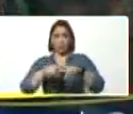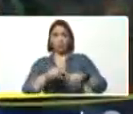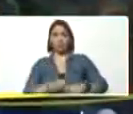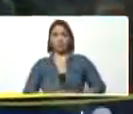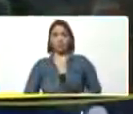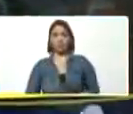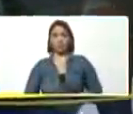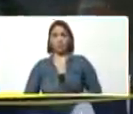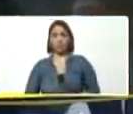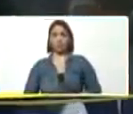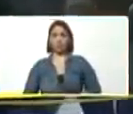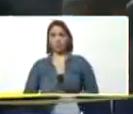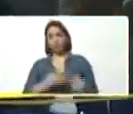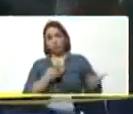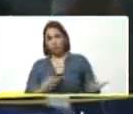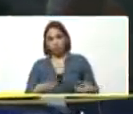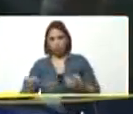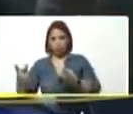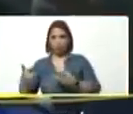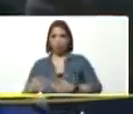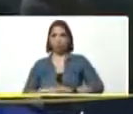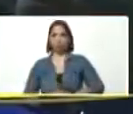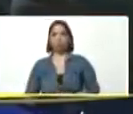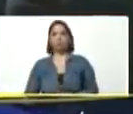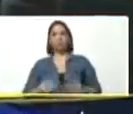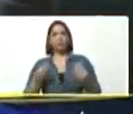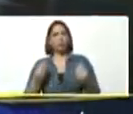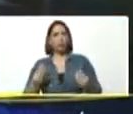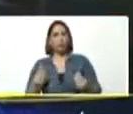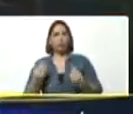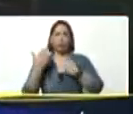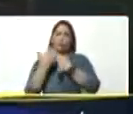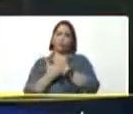Fue recibido con mucho afecto